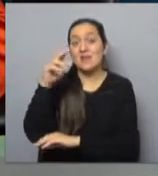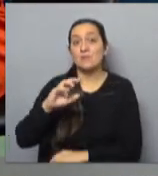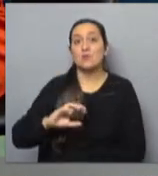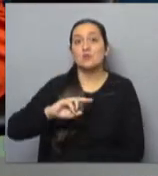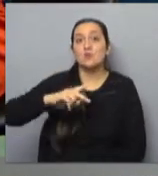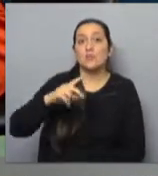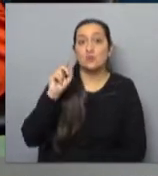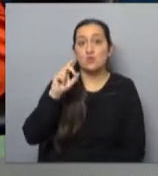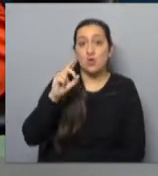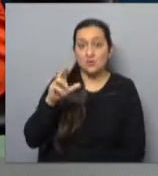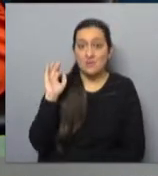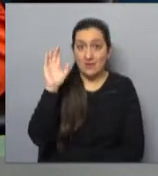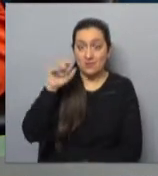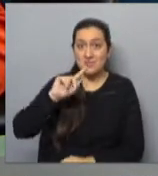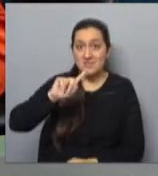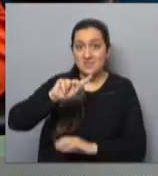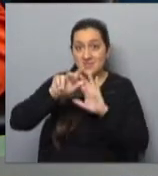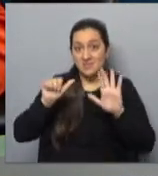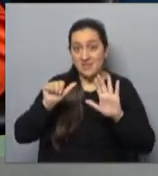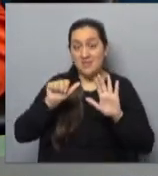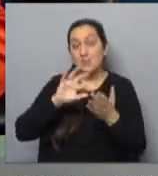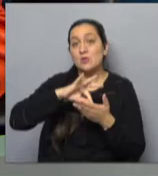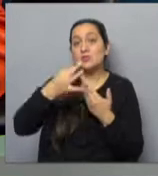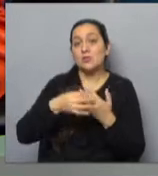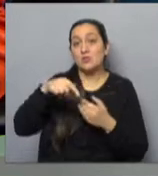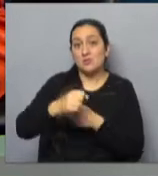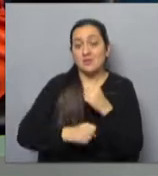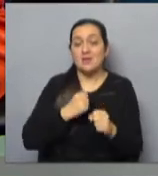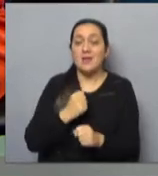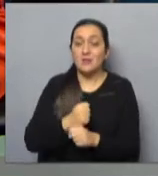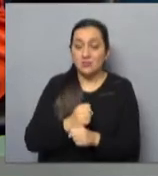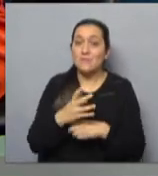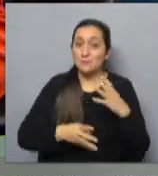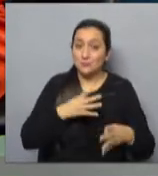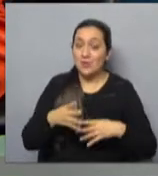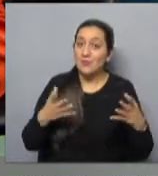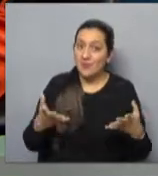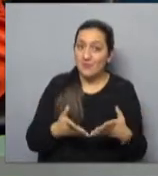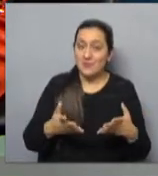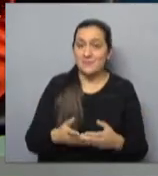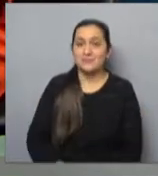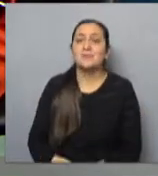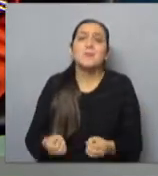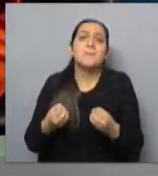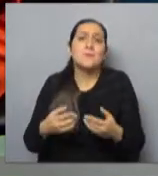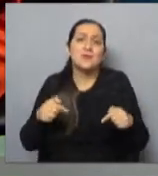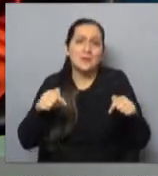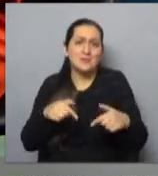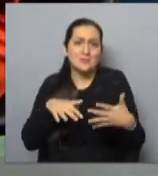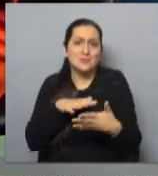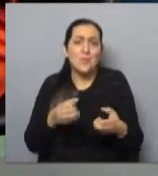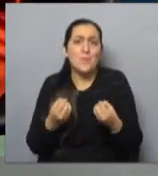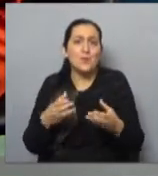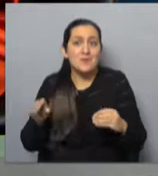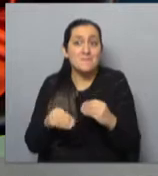el vasco 16 proyectos están en este 2022 caminando por qué sucede esto porque hay